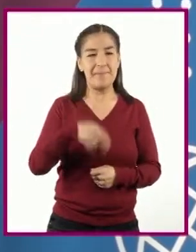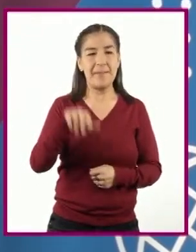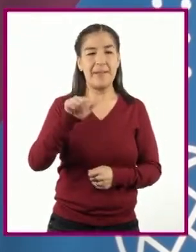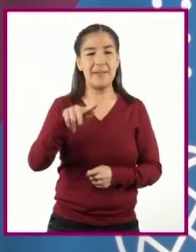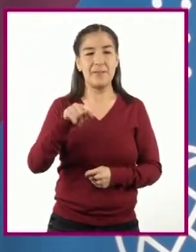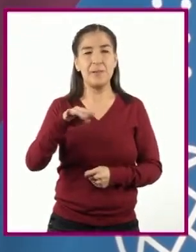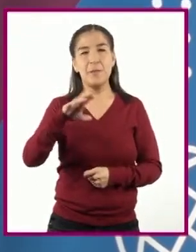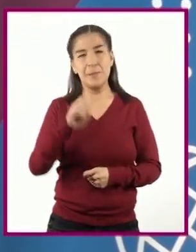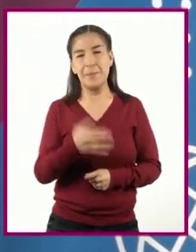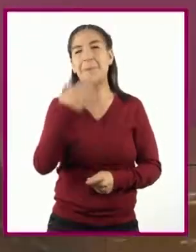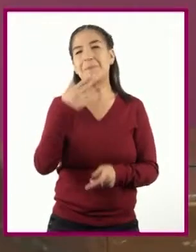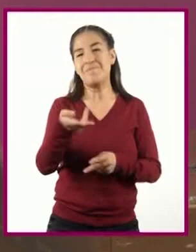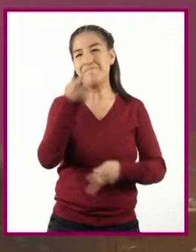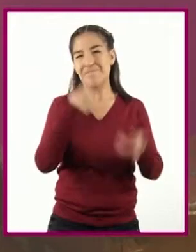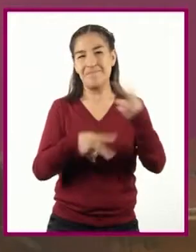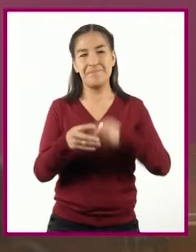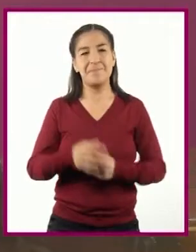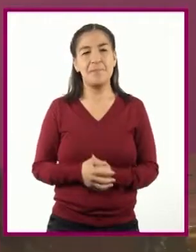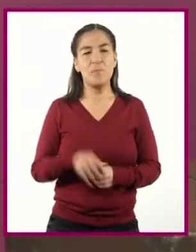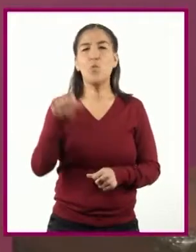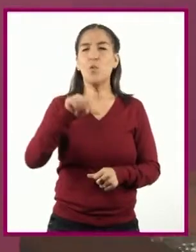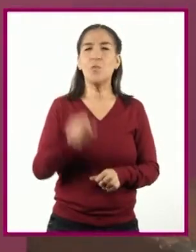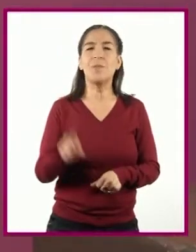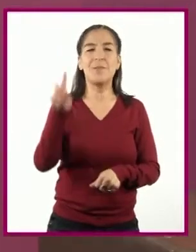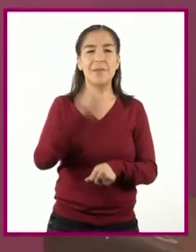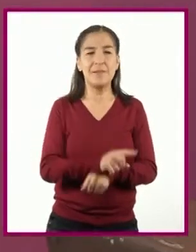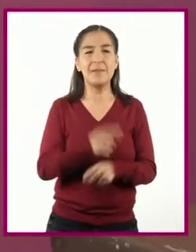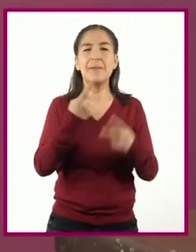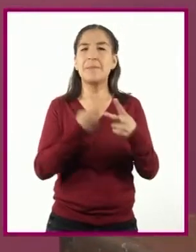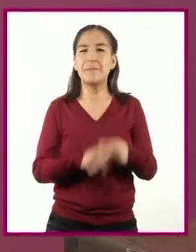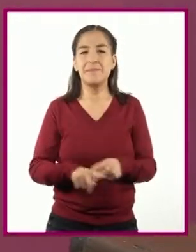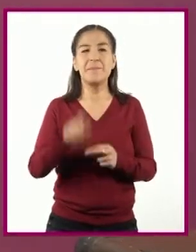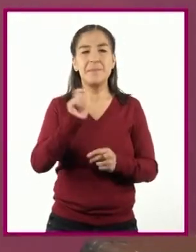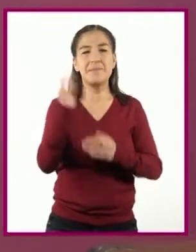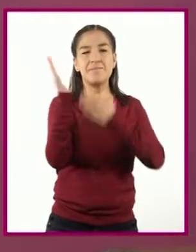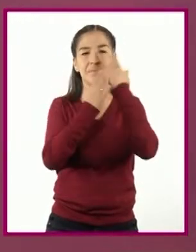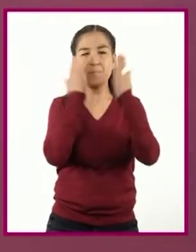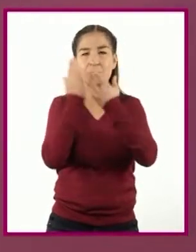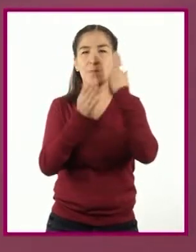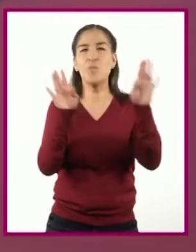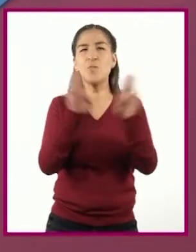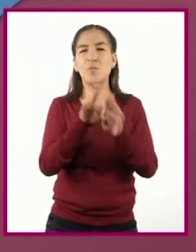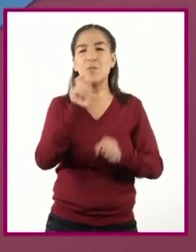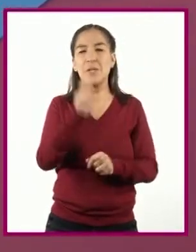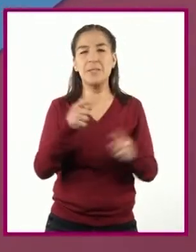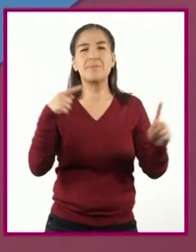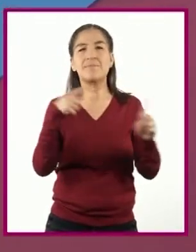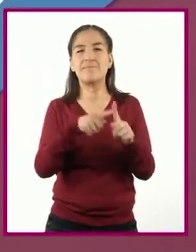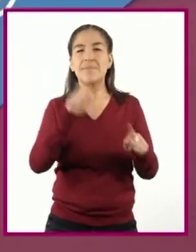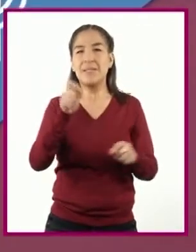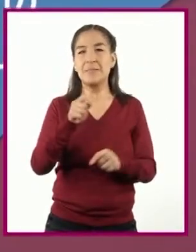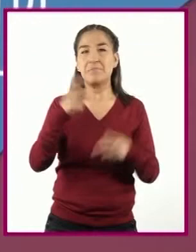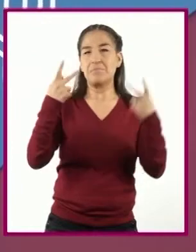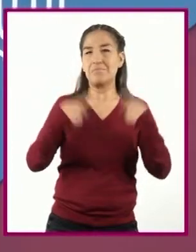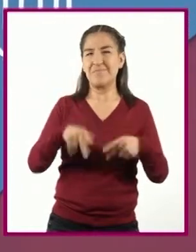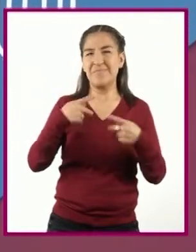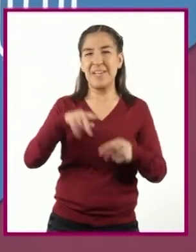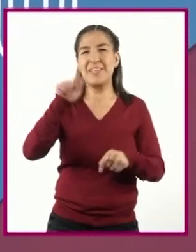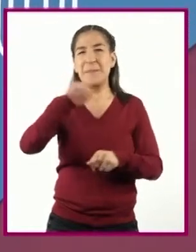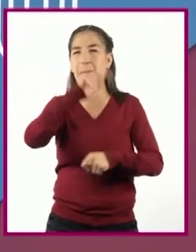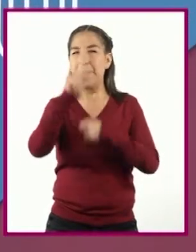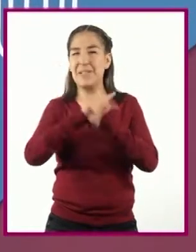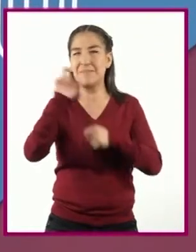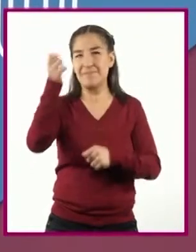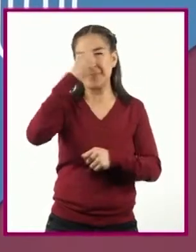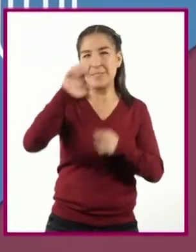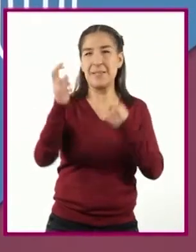más cordial bienvenida. El día de hoy iniciaremos con el estudio de las intervenciones extranjeras en nuestro país, en particular